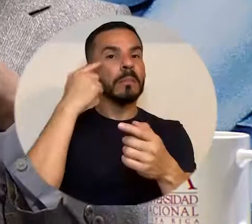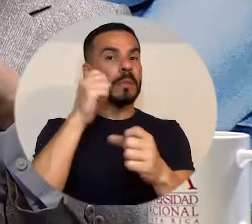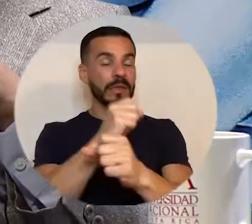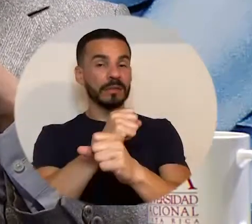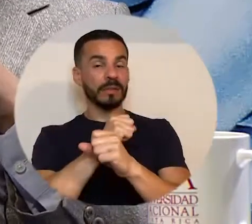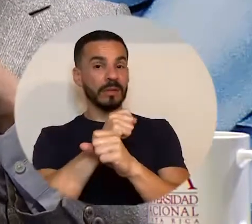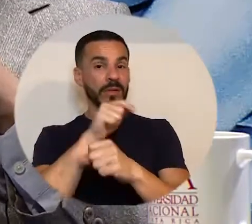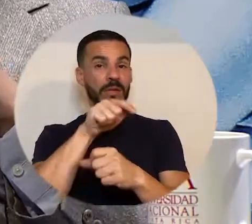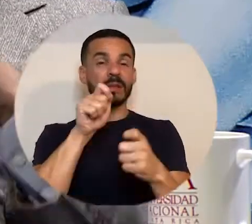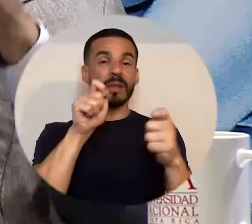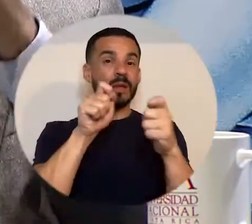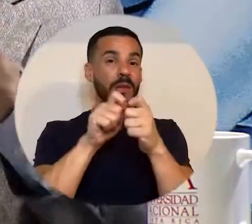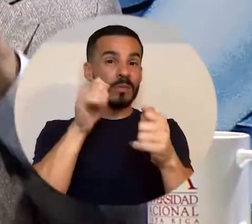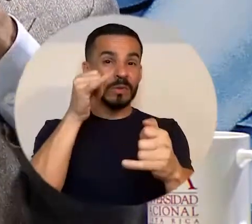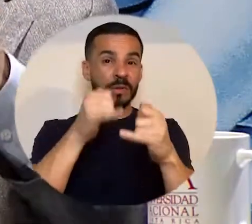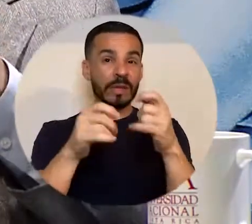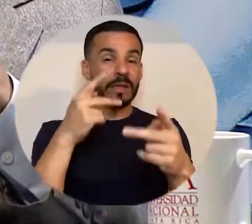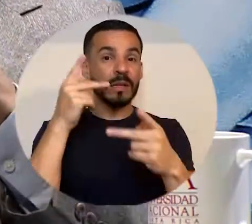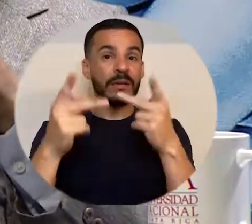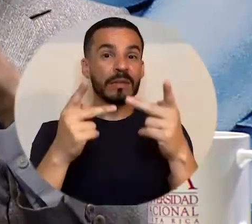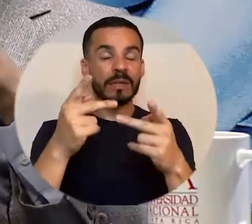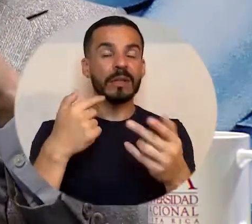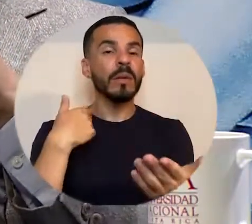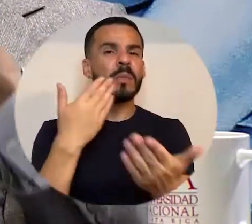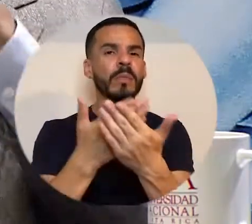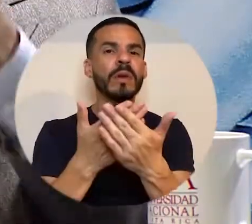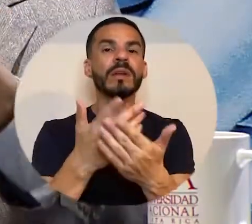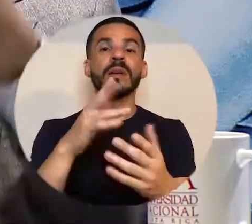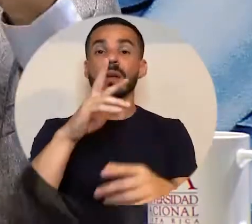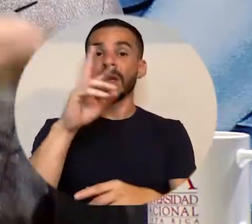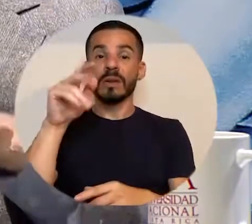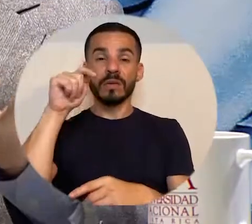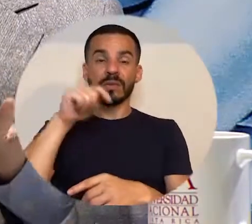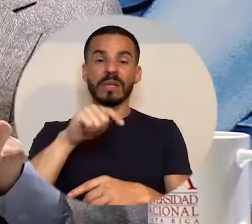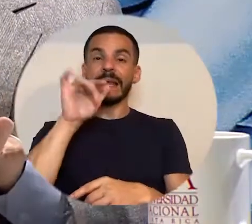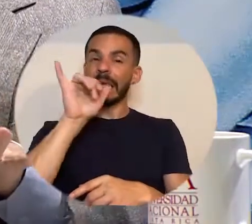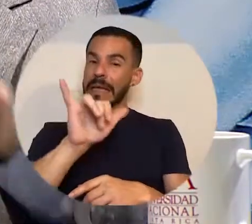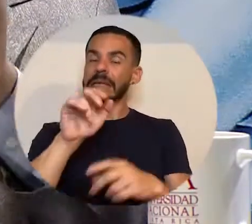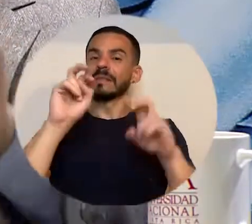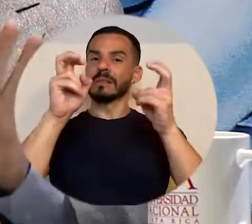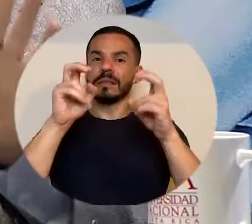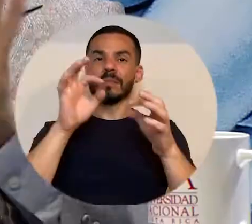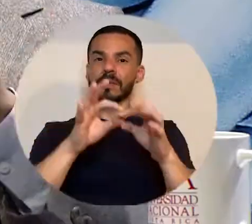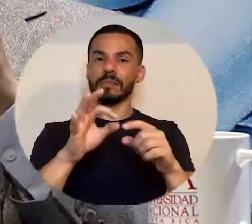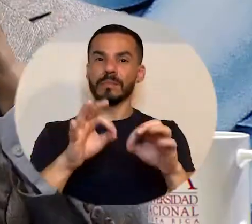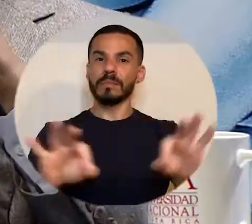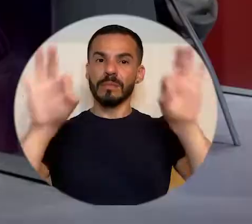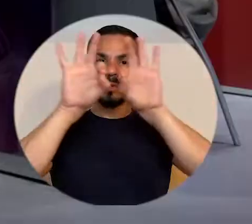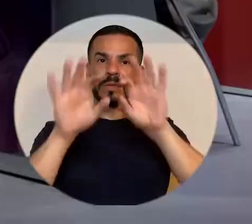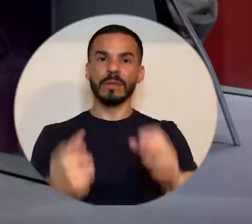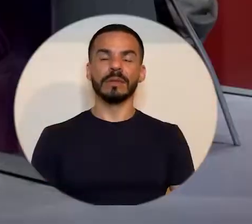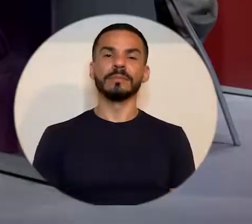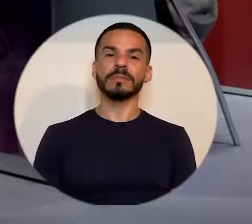la seguridad. Ese es el punto culminante de la visita, nos demuestra que hacia Costa Rica ese es el